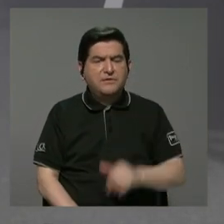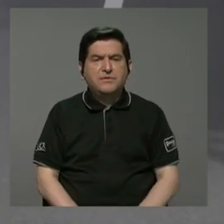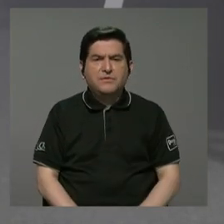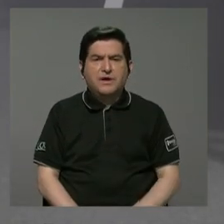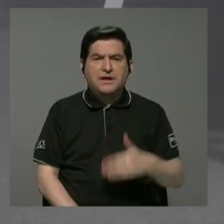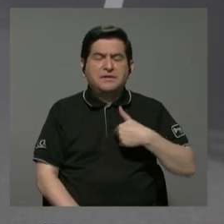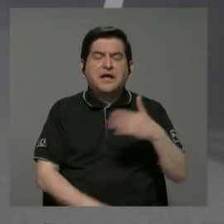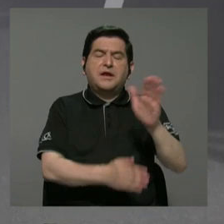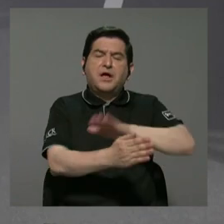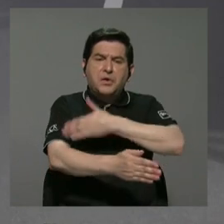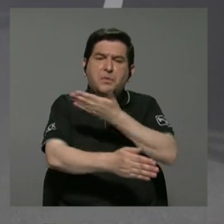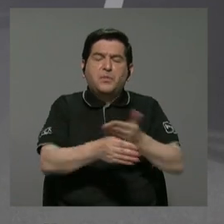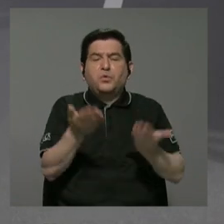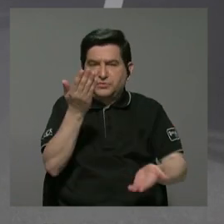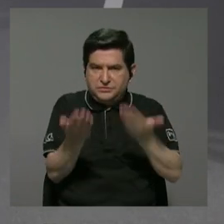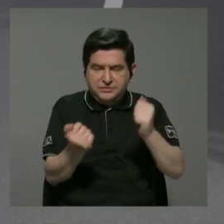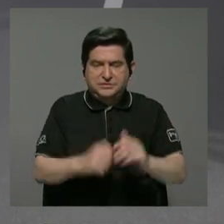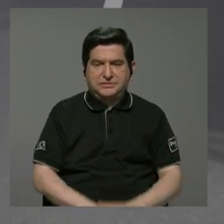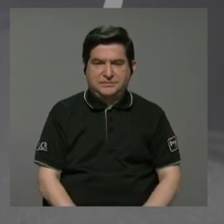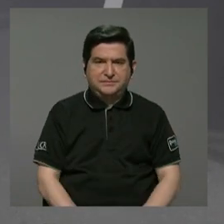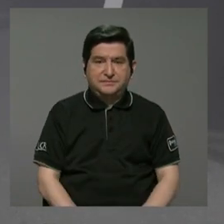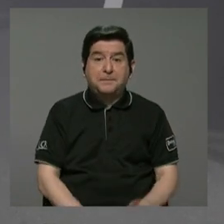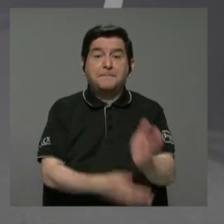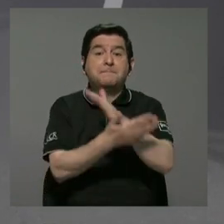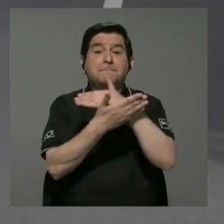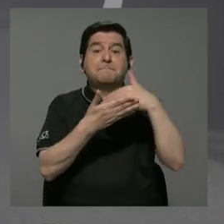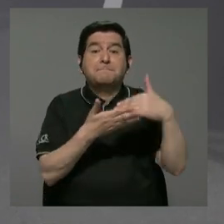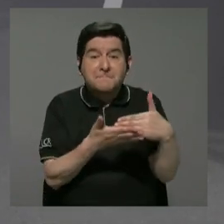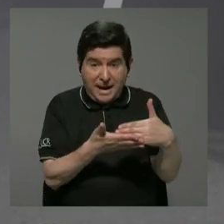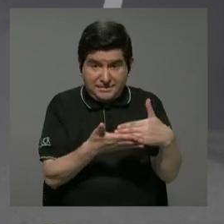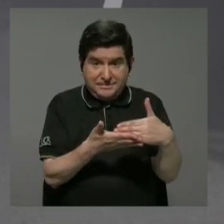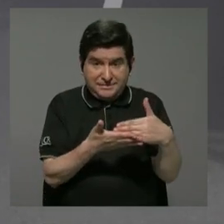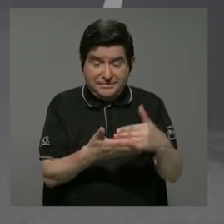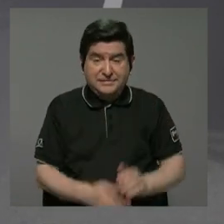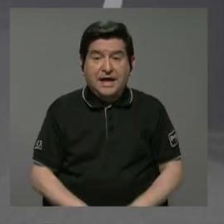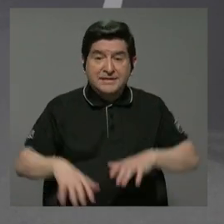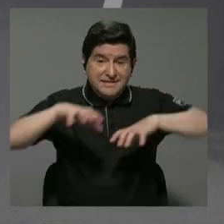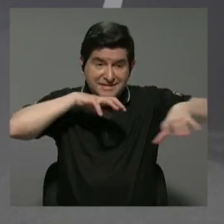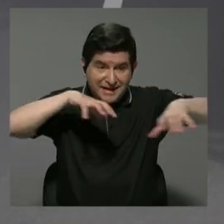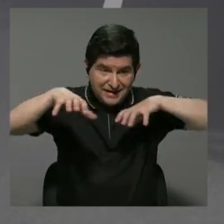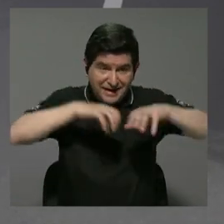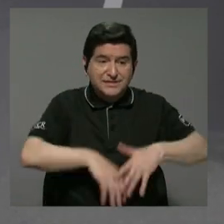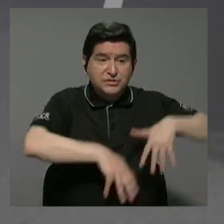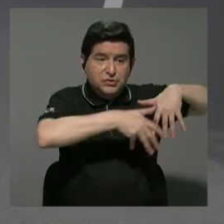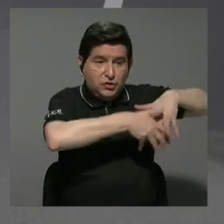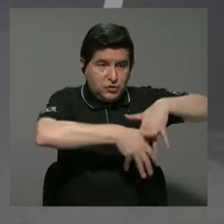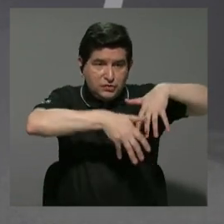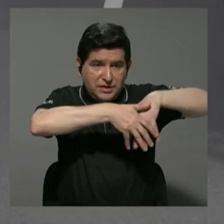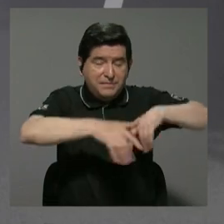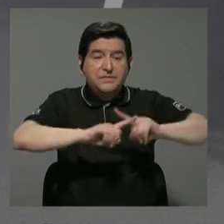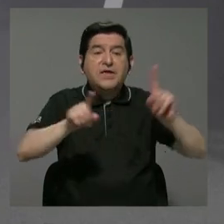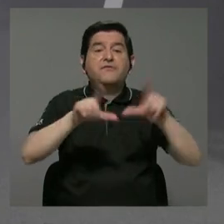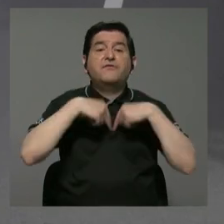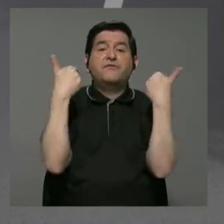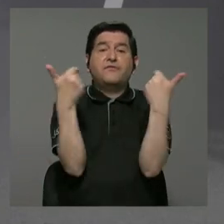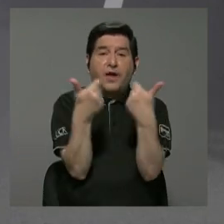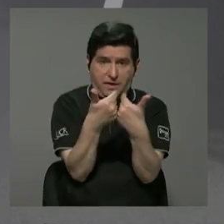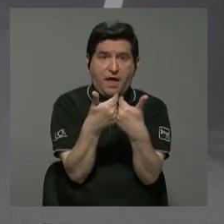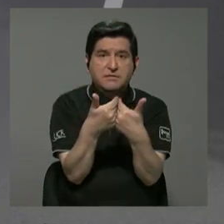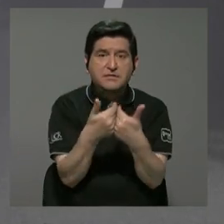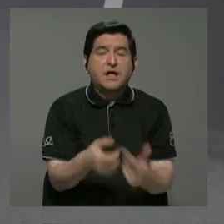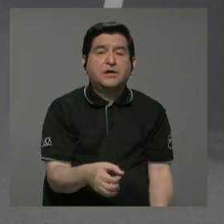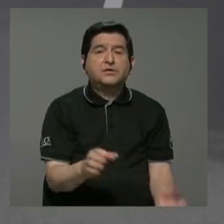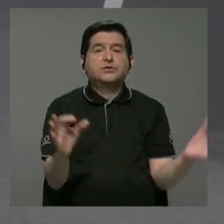haya algo de música. Como parte de esta actividad, de esta marcha, hay otros grupos que también se